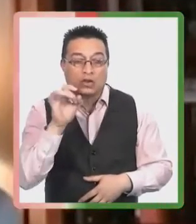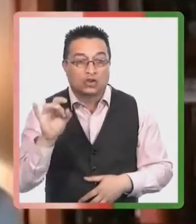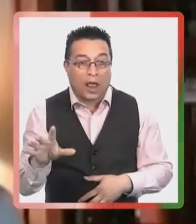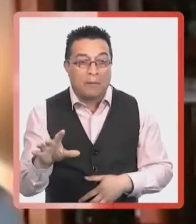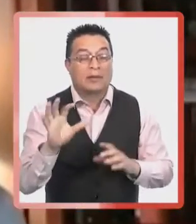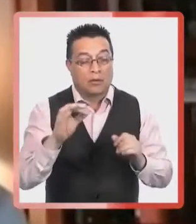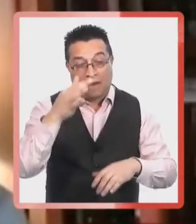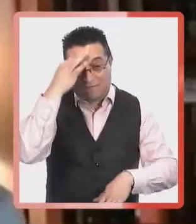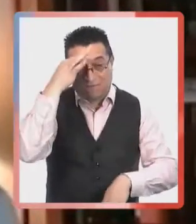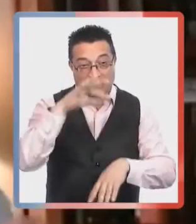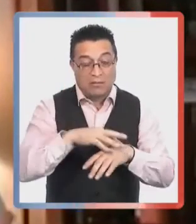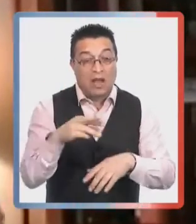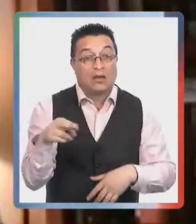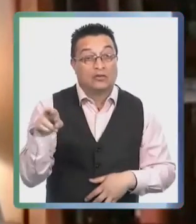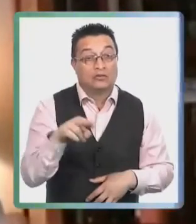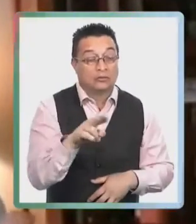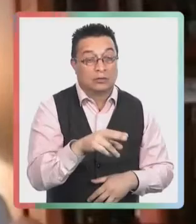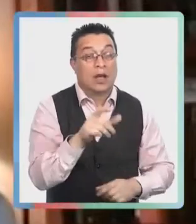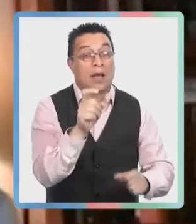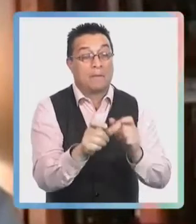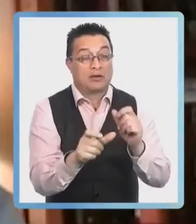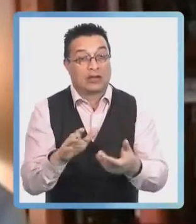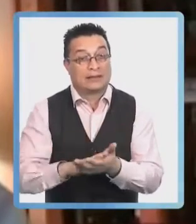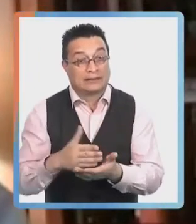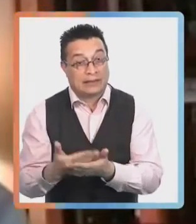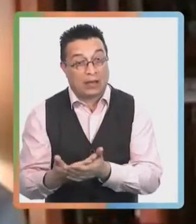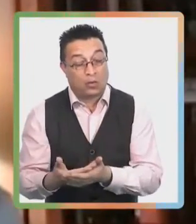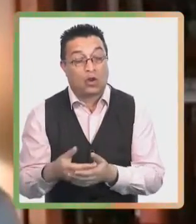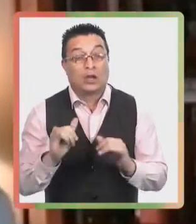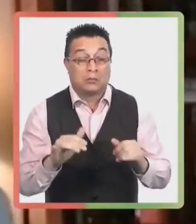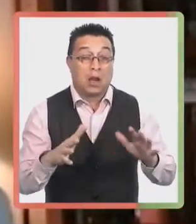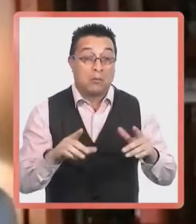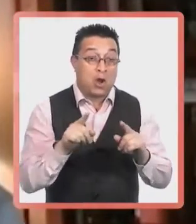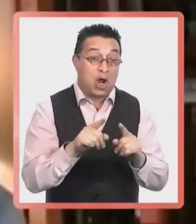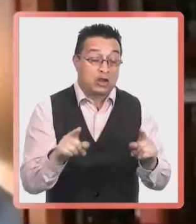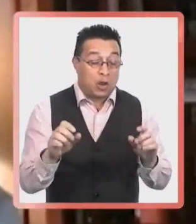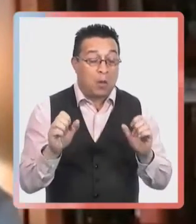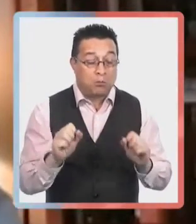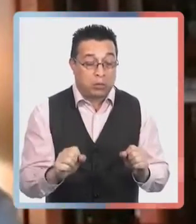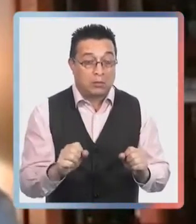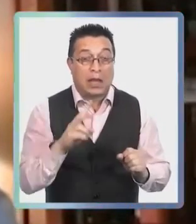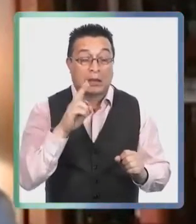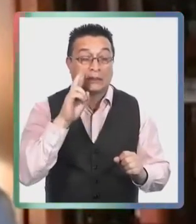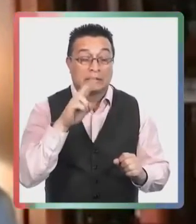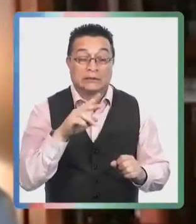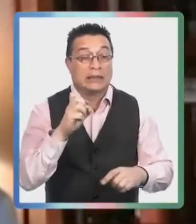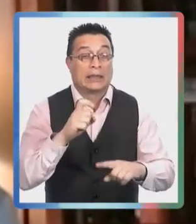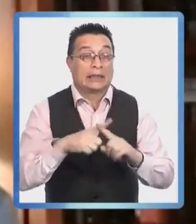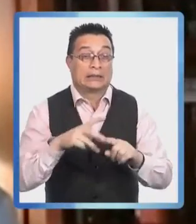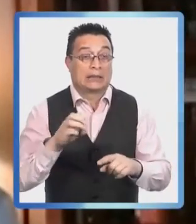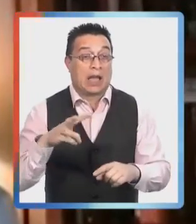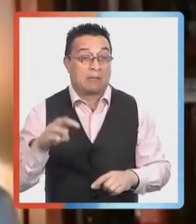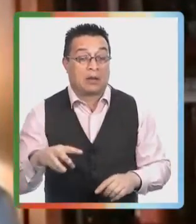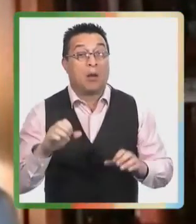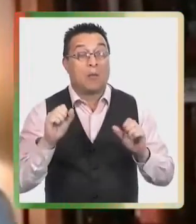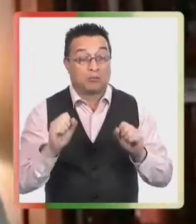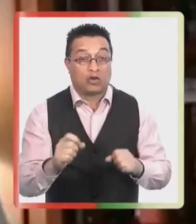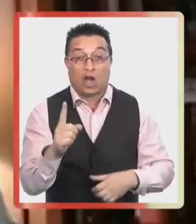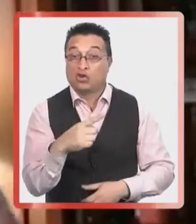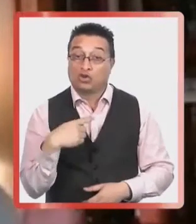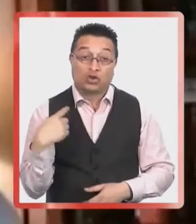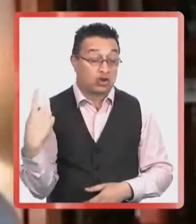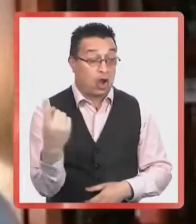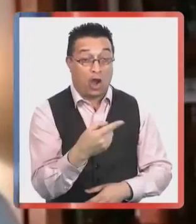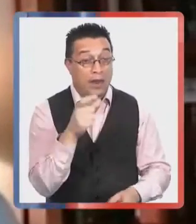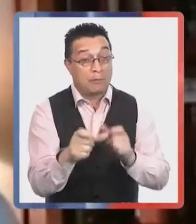mayores, a la gente que tiene enfermedades crónicas, al personal de salud, y a lo mejor eso lo puedes hacer sin tomar ningún examen. Pero si tú quieres vacunar